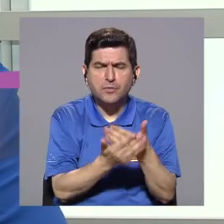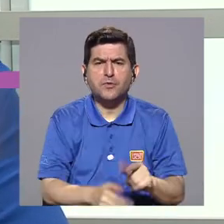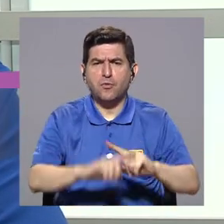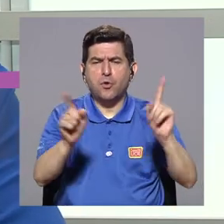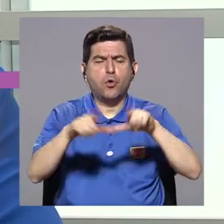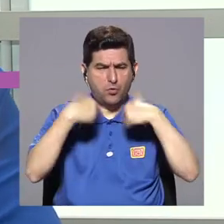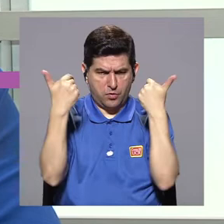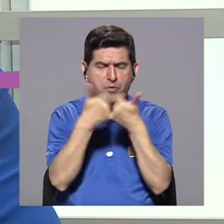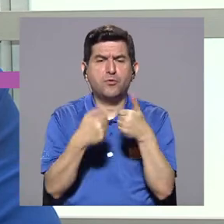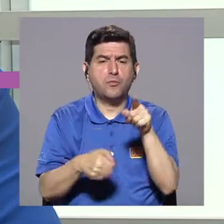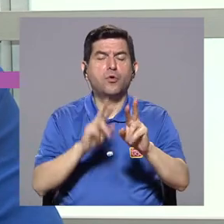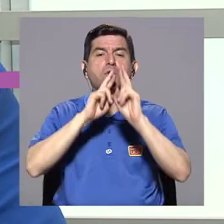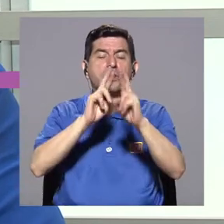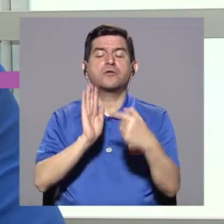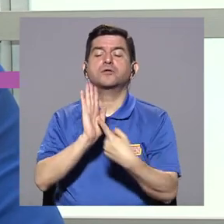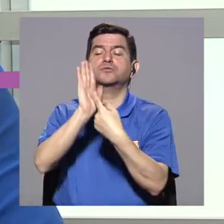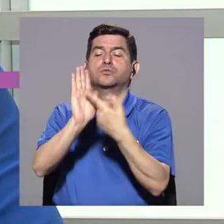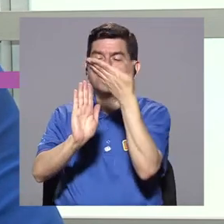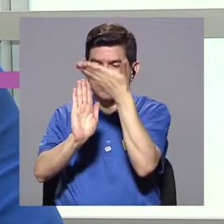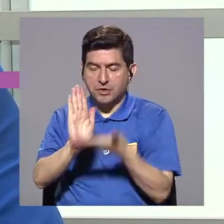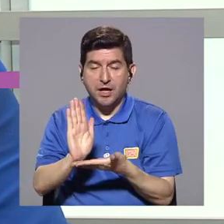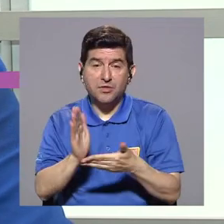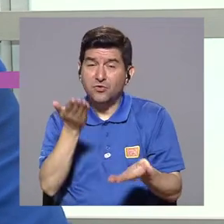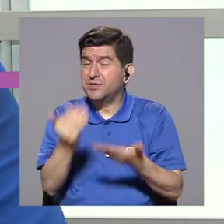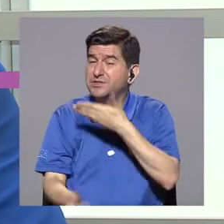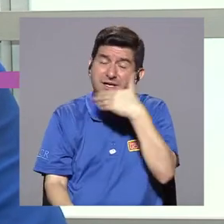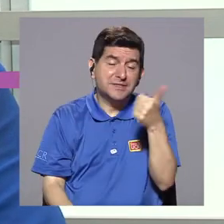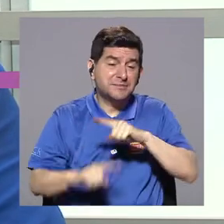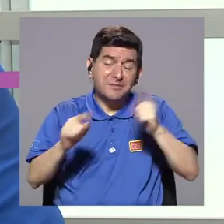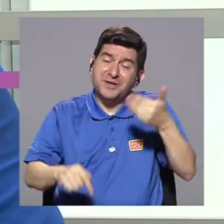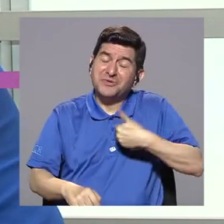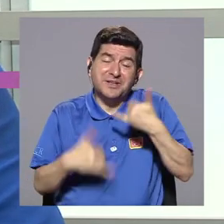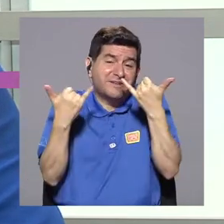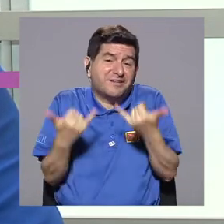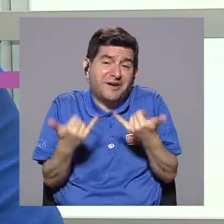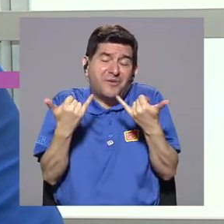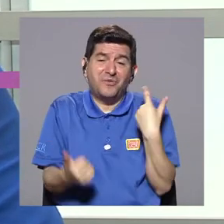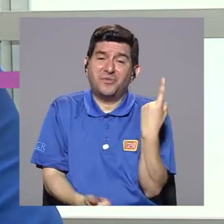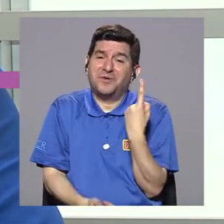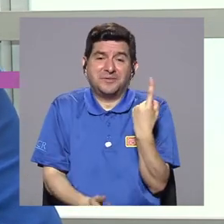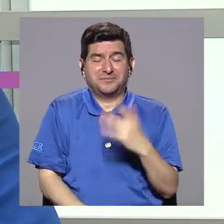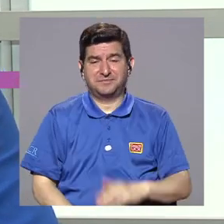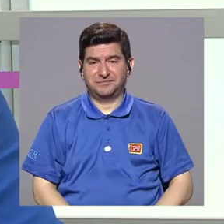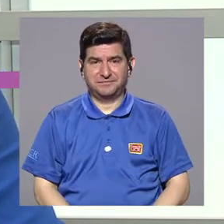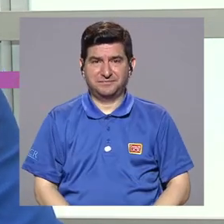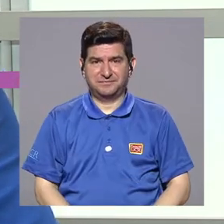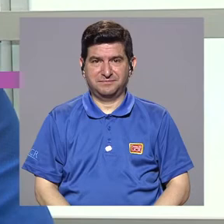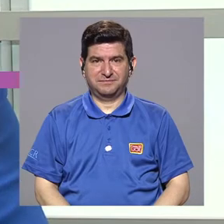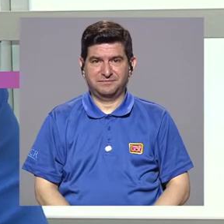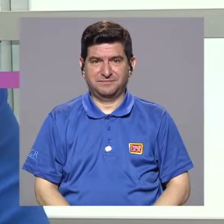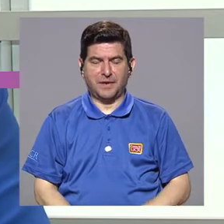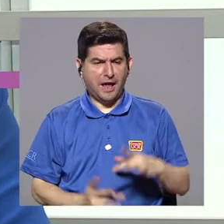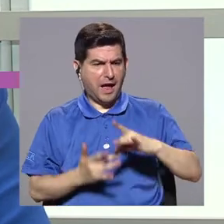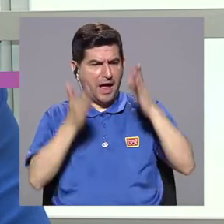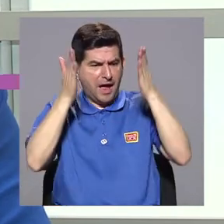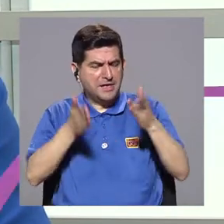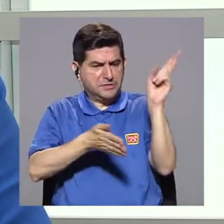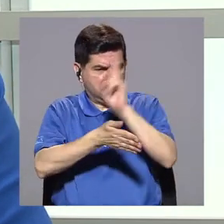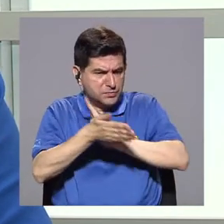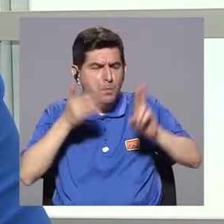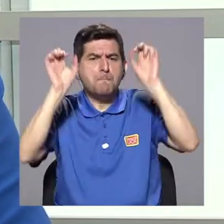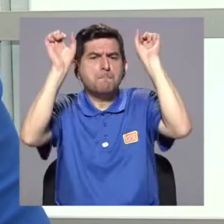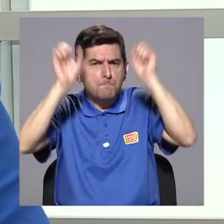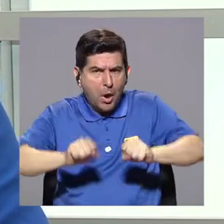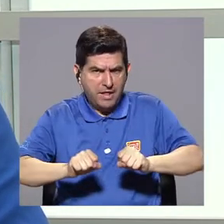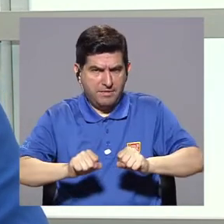probó en este grupo y ese es el resultado. Tal vez no es el mejor, pero es lo que se tiene. Entonces, los